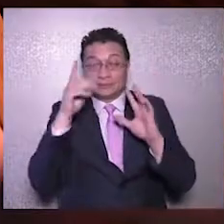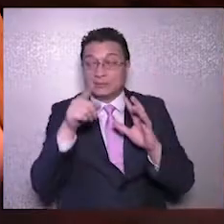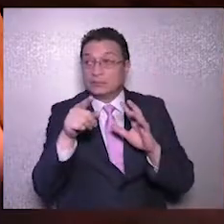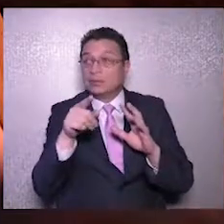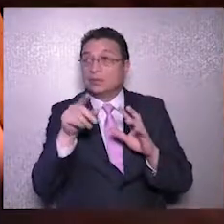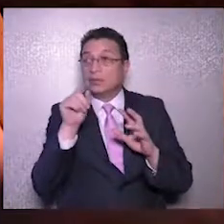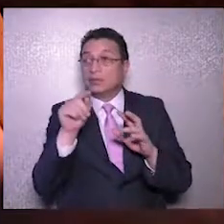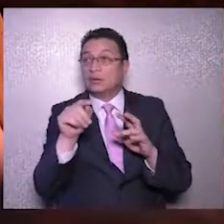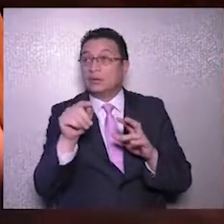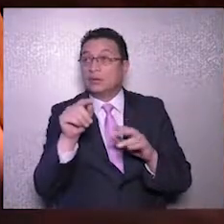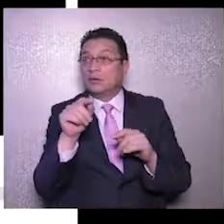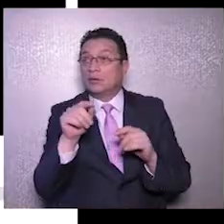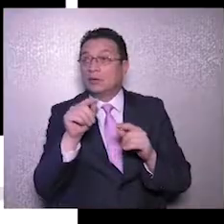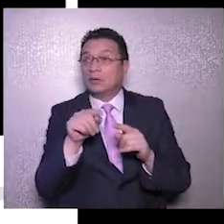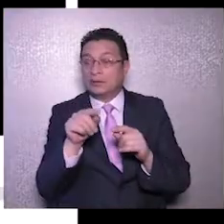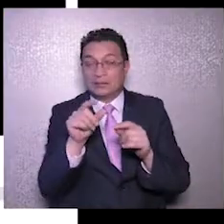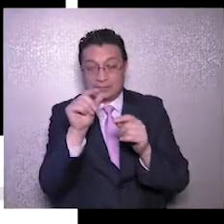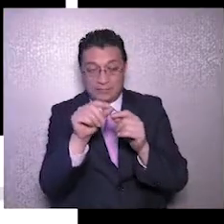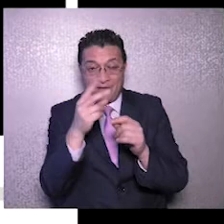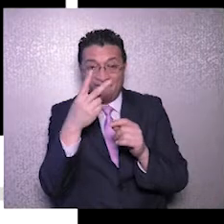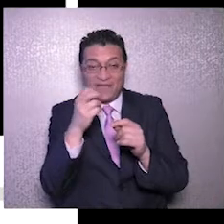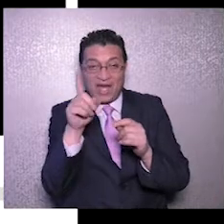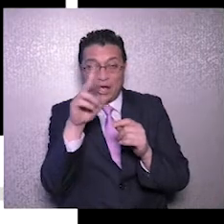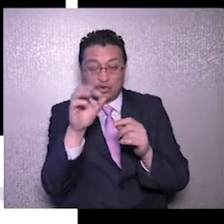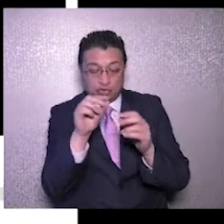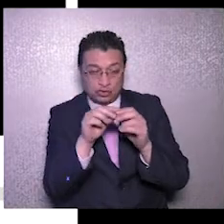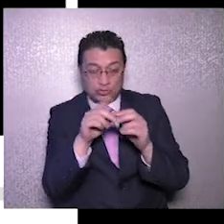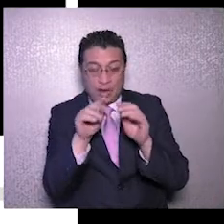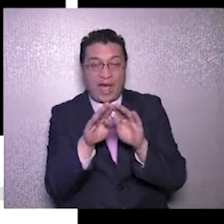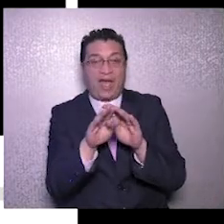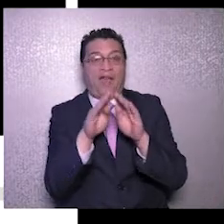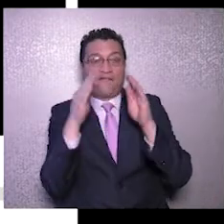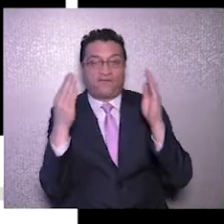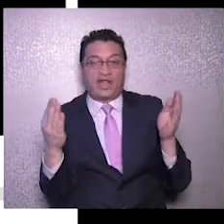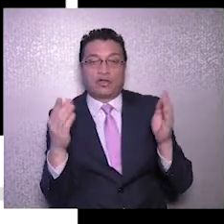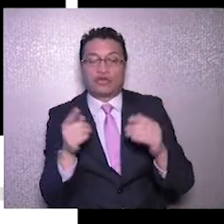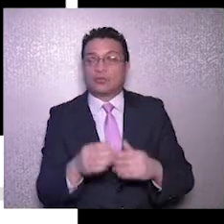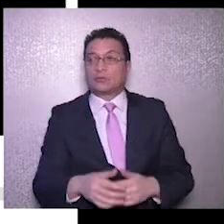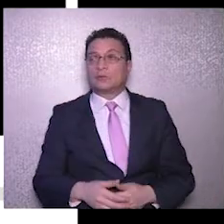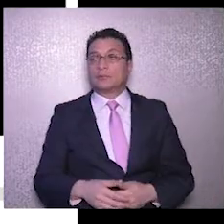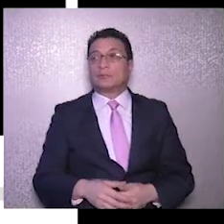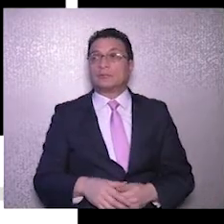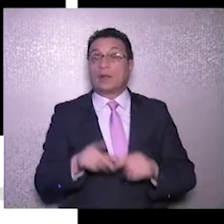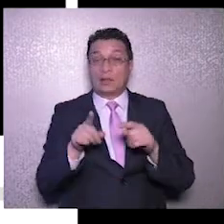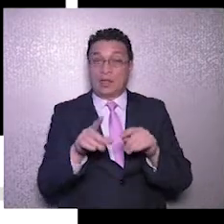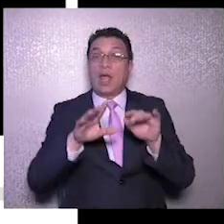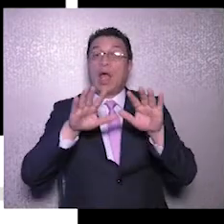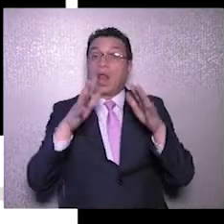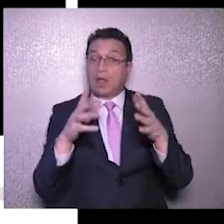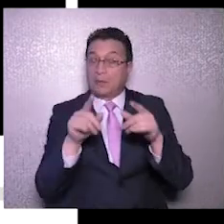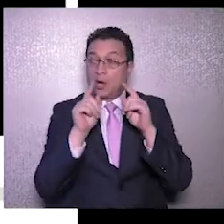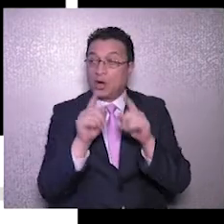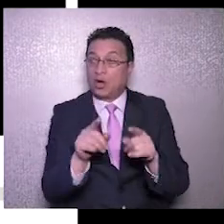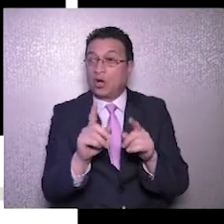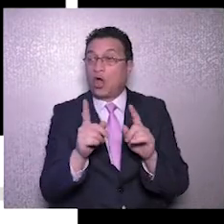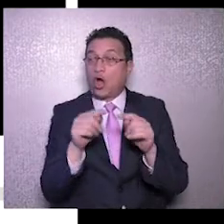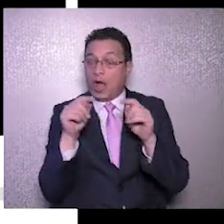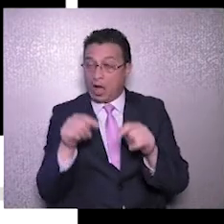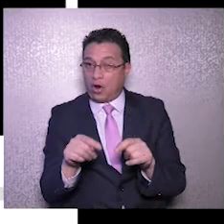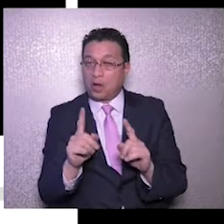el endotelio de ese vaso sanguíneo está abierto. Y probablemente, no